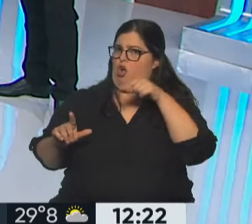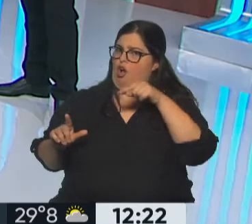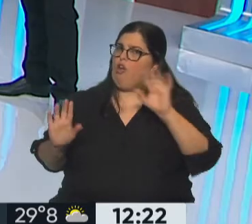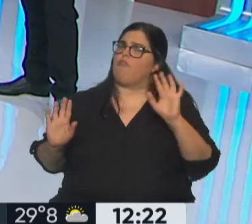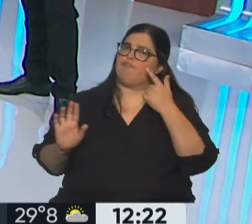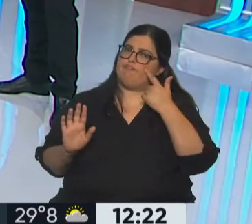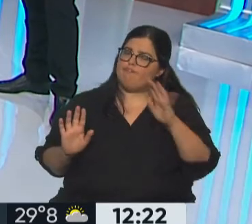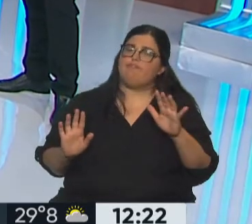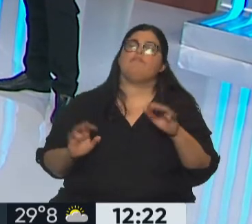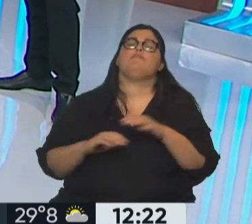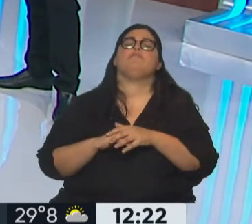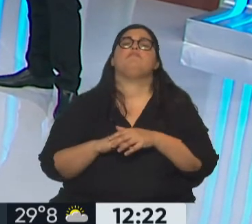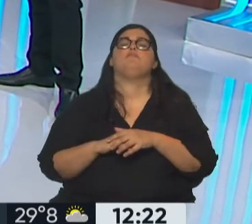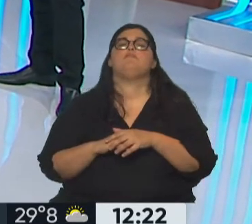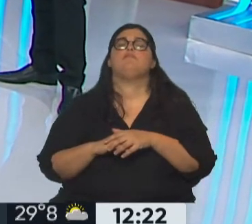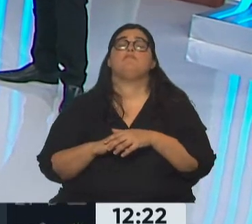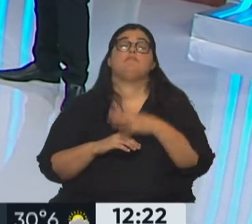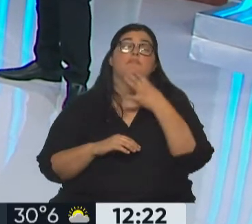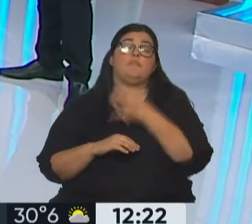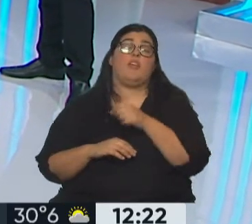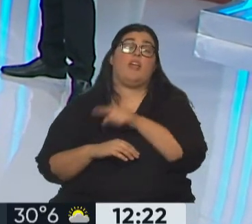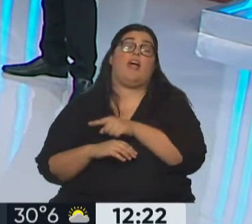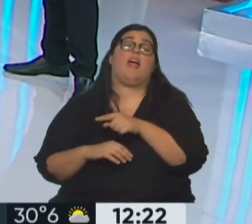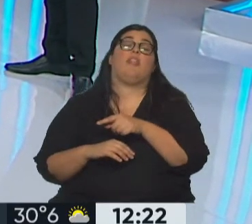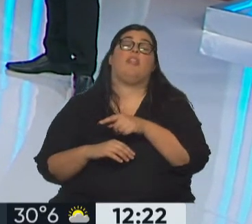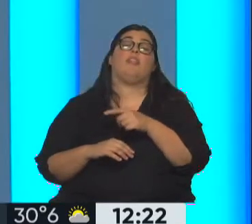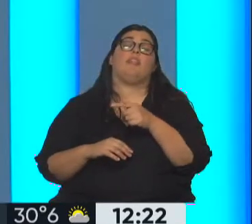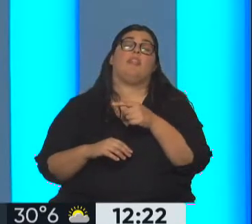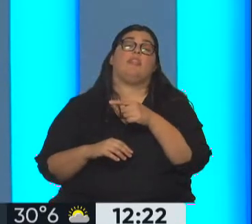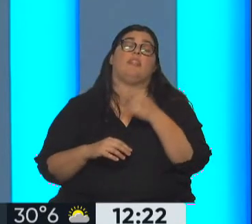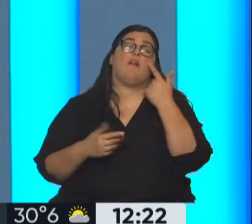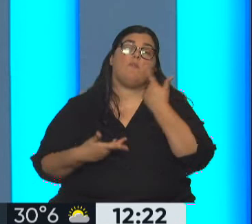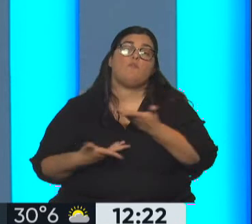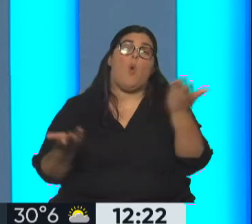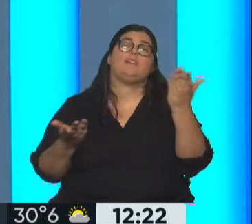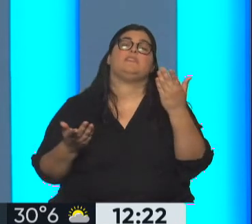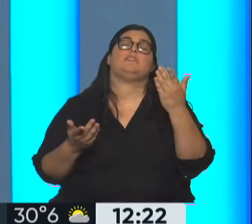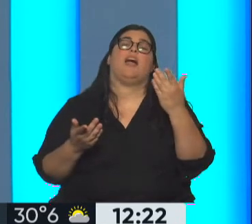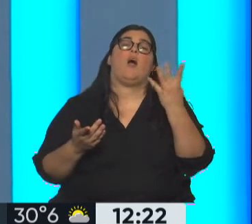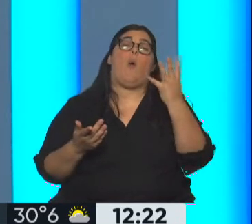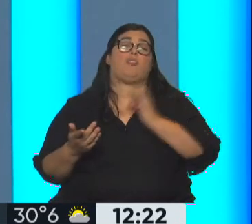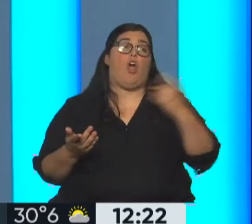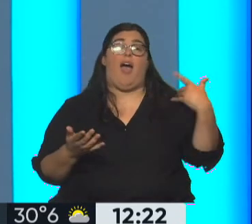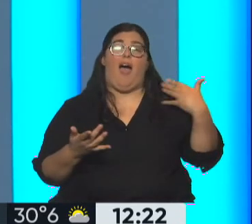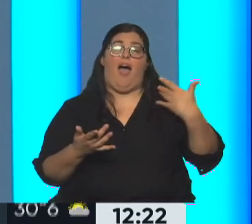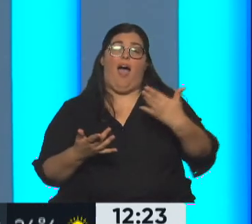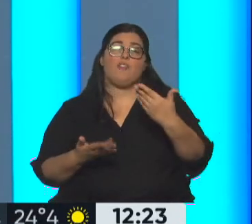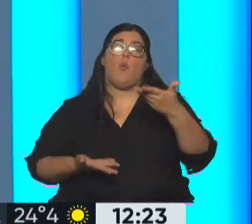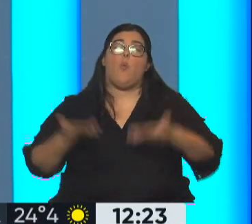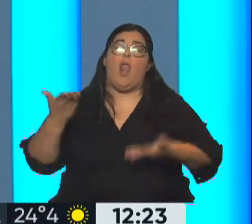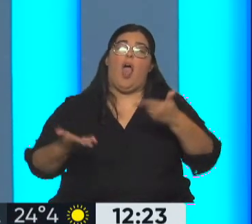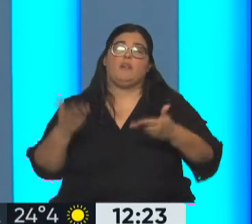presentar, digamos, lo entronca, ¿no? Con la presentación de lo que sería, digamos, su balance de estos primeros 4 años para poner sobre la mesa